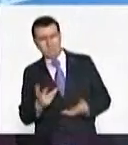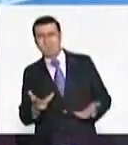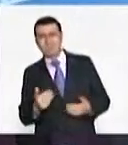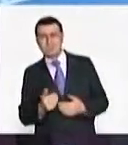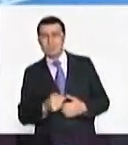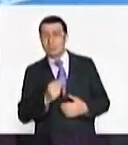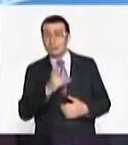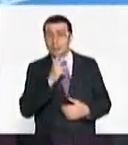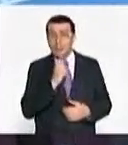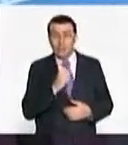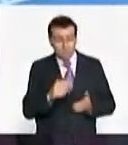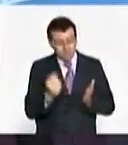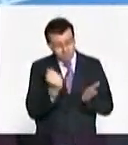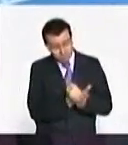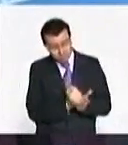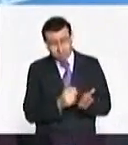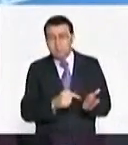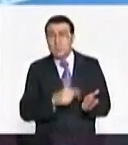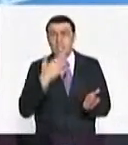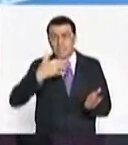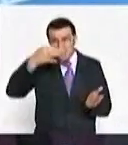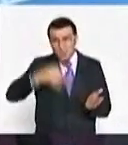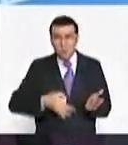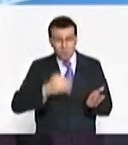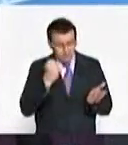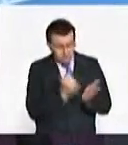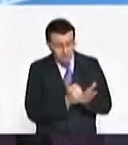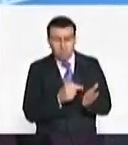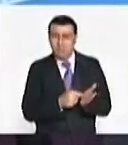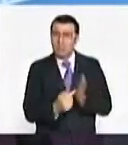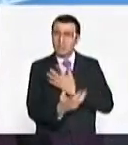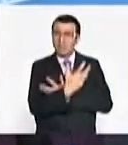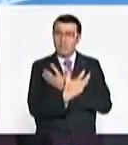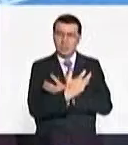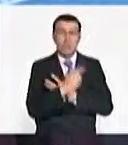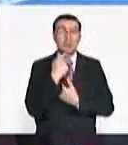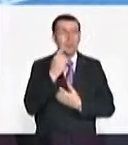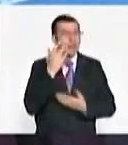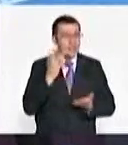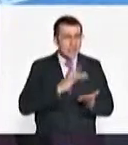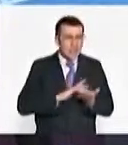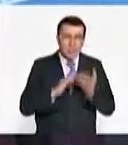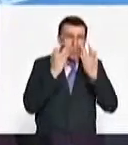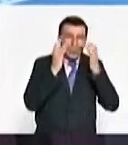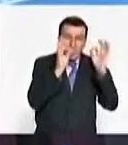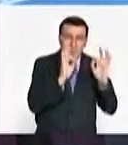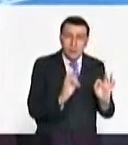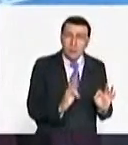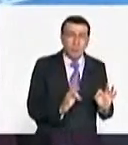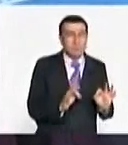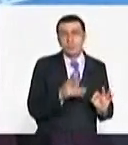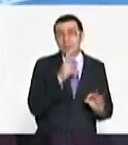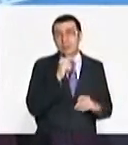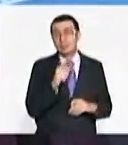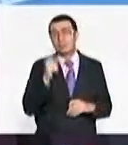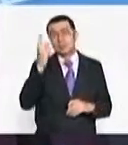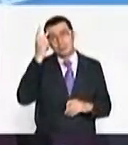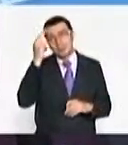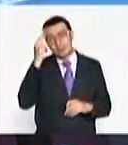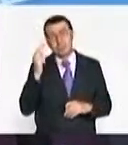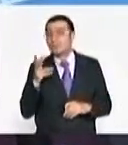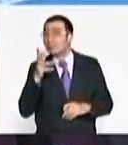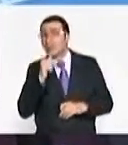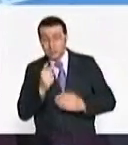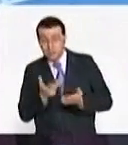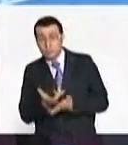viene con ningún sello de seguridad, con ninguna regulación científica que diga que viene puro y que viene limpio. Entonces, fue un error porque nadie se lo prescribió y porque no